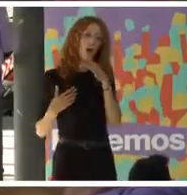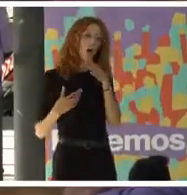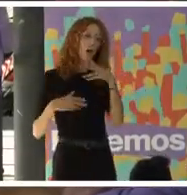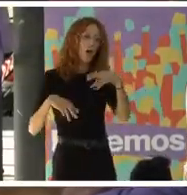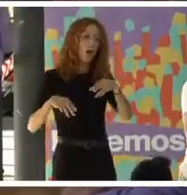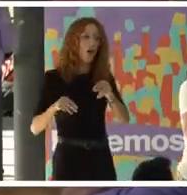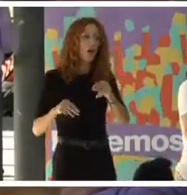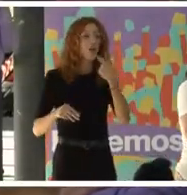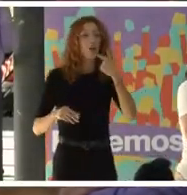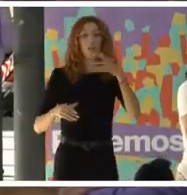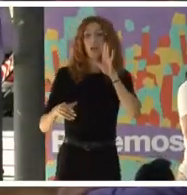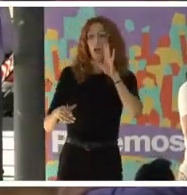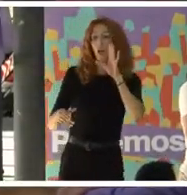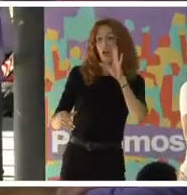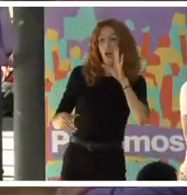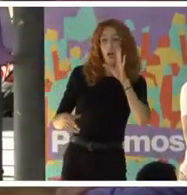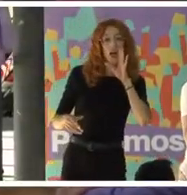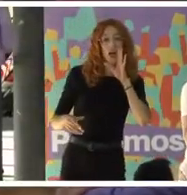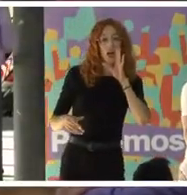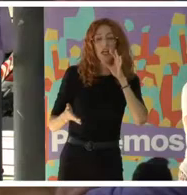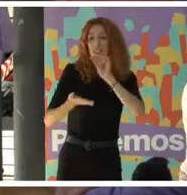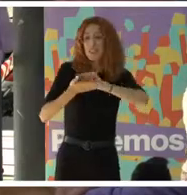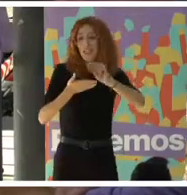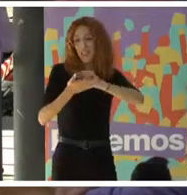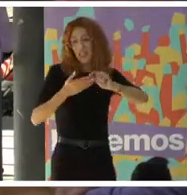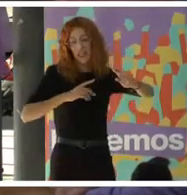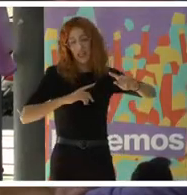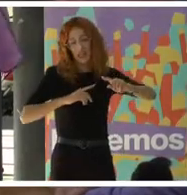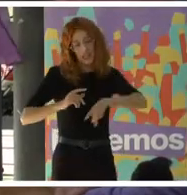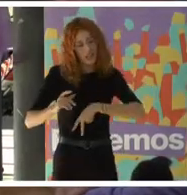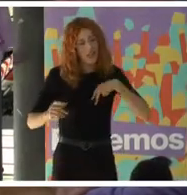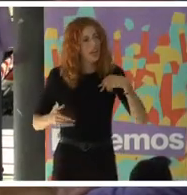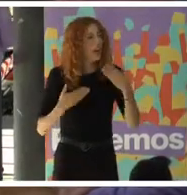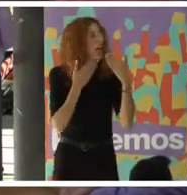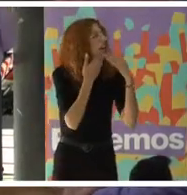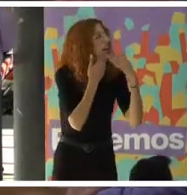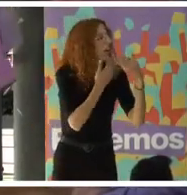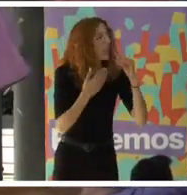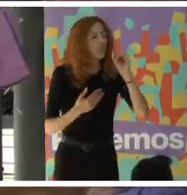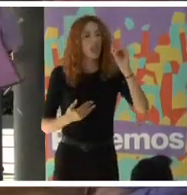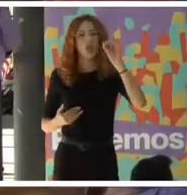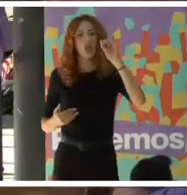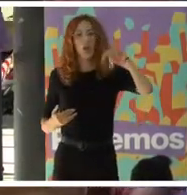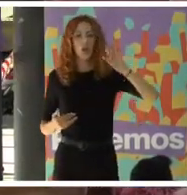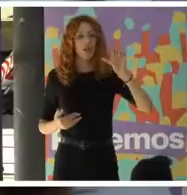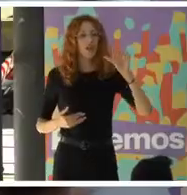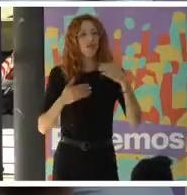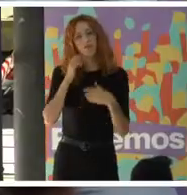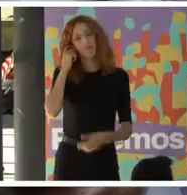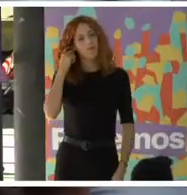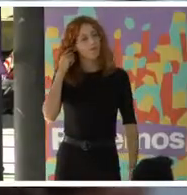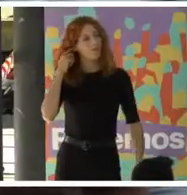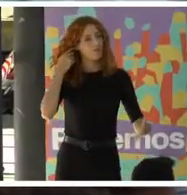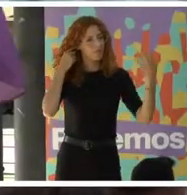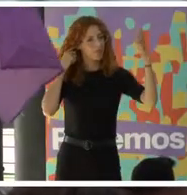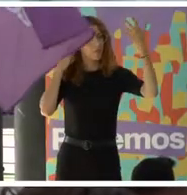Os dejo, como os he dicho antes, con nuestra querida secretaria general. Gracias, Ione, por estar otra vez con nosotras.